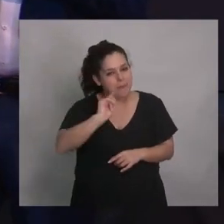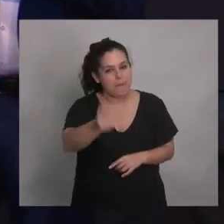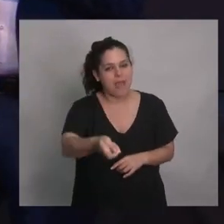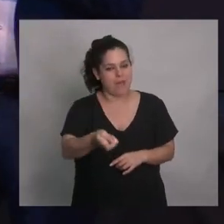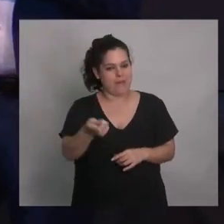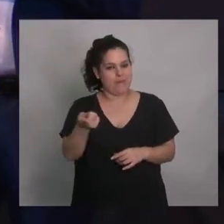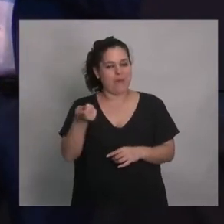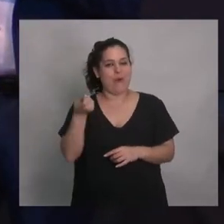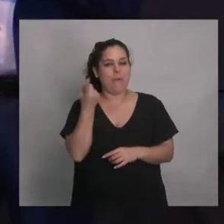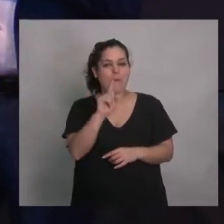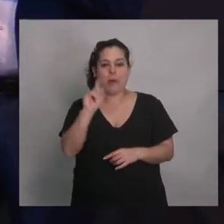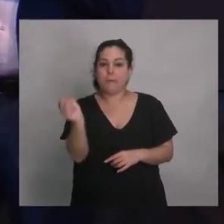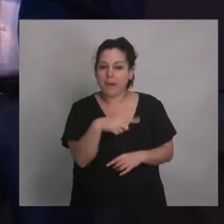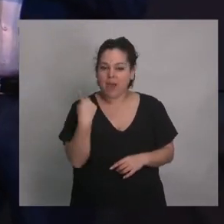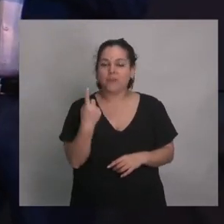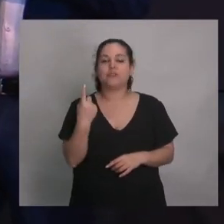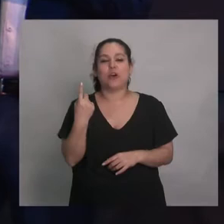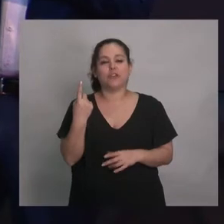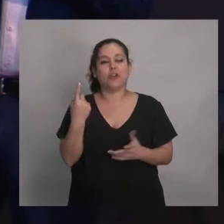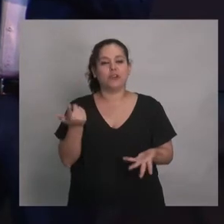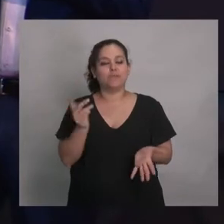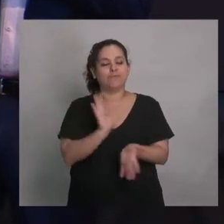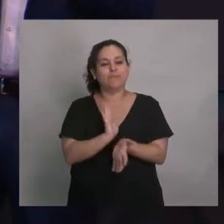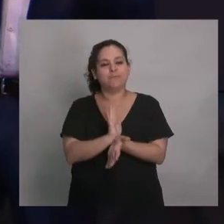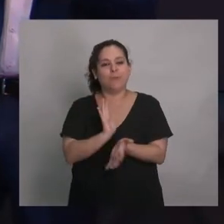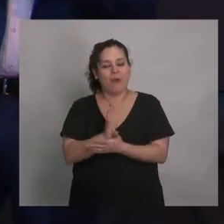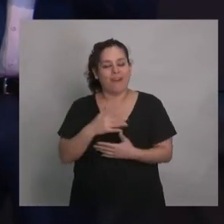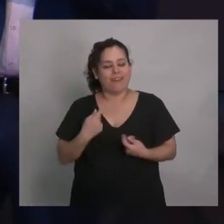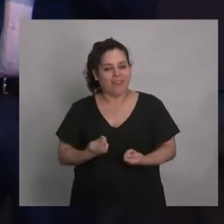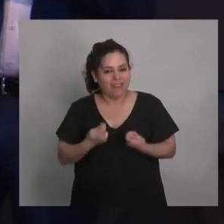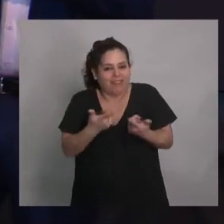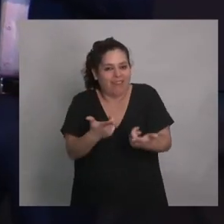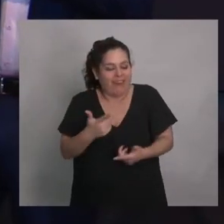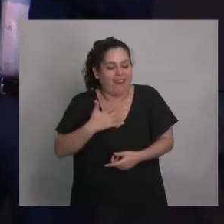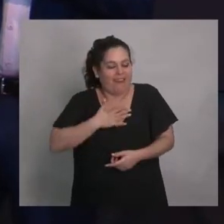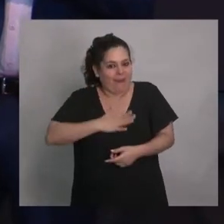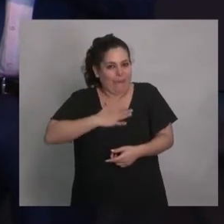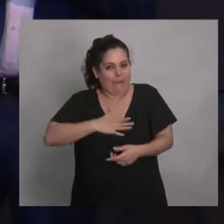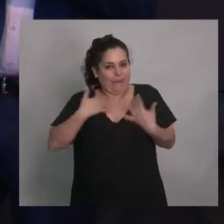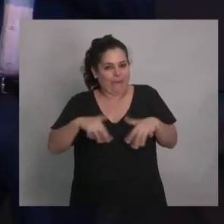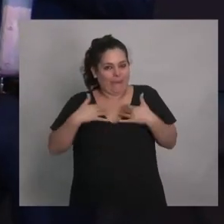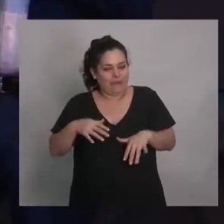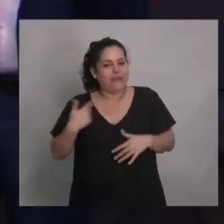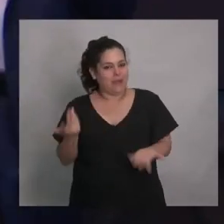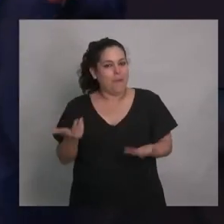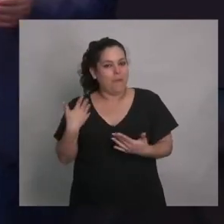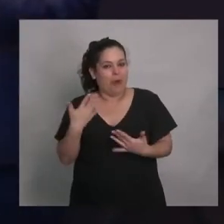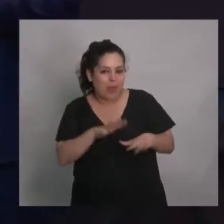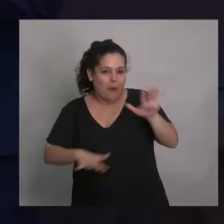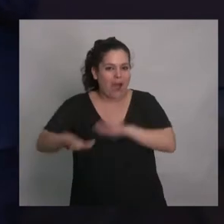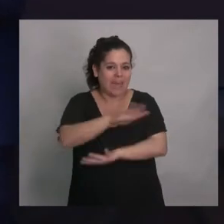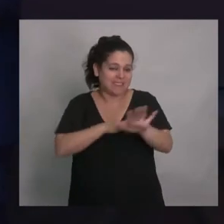tiene para nosotros la inmensa alegría de poder permitirnos hacer lo que ya